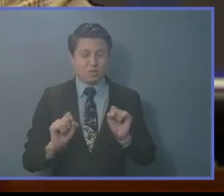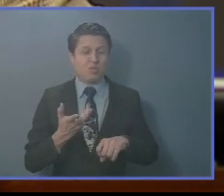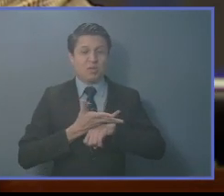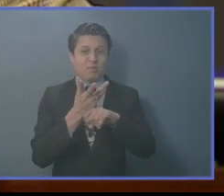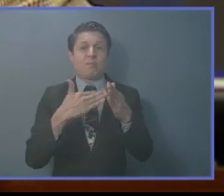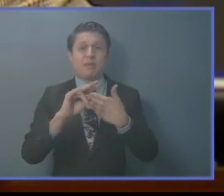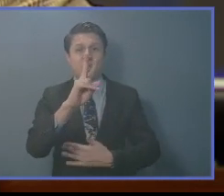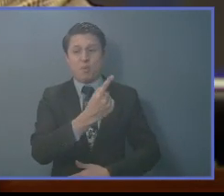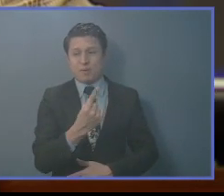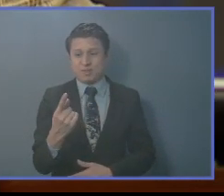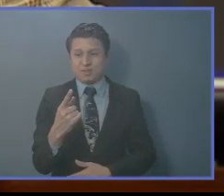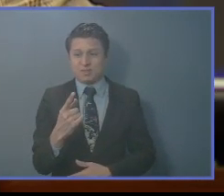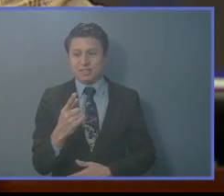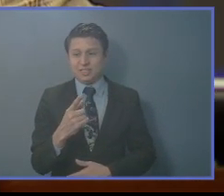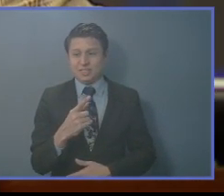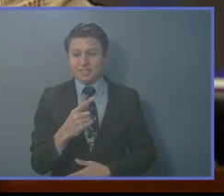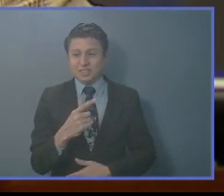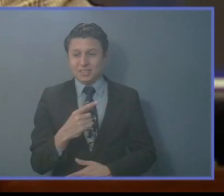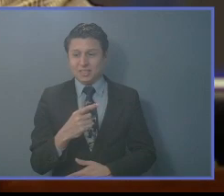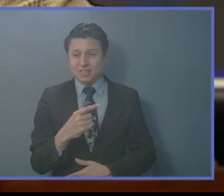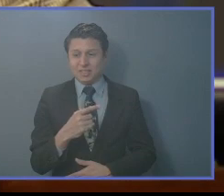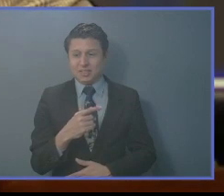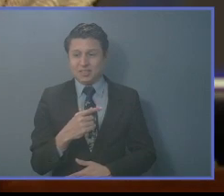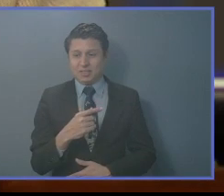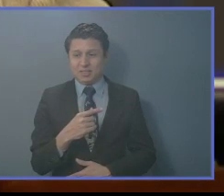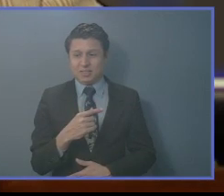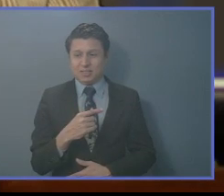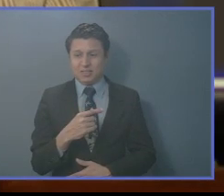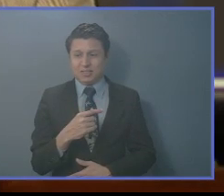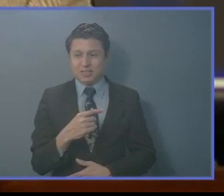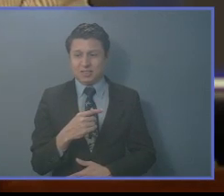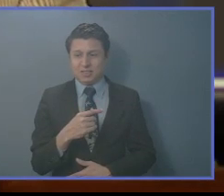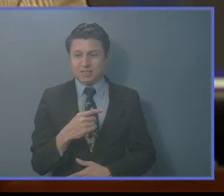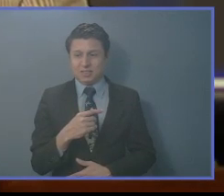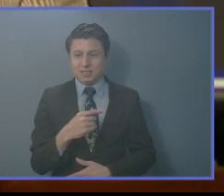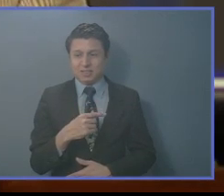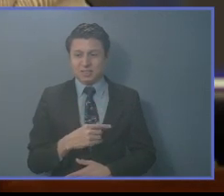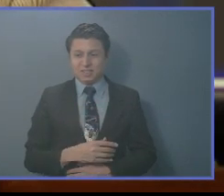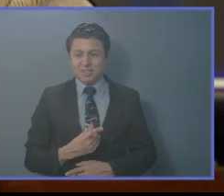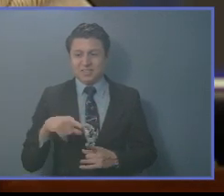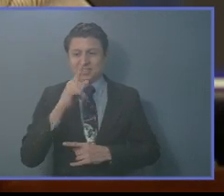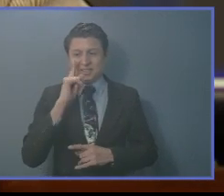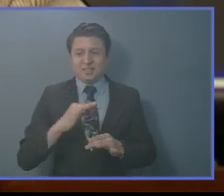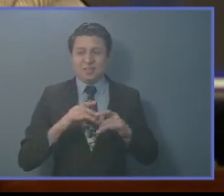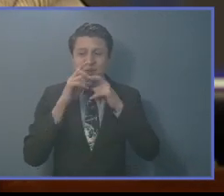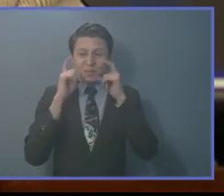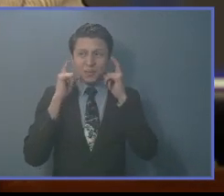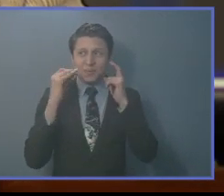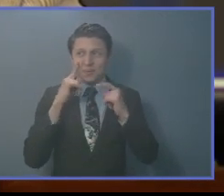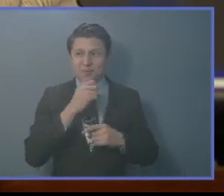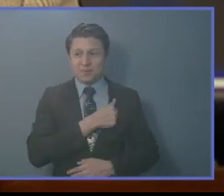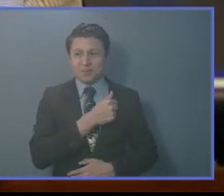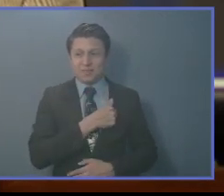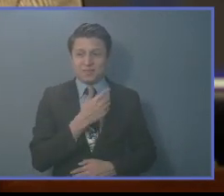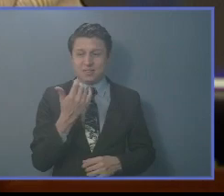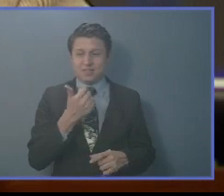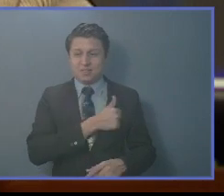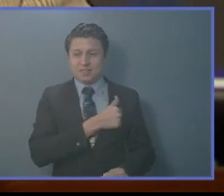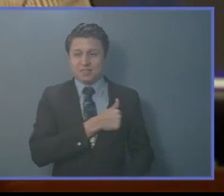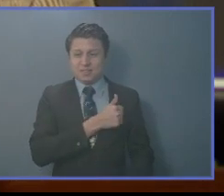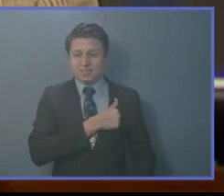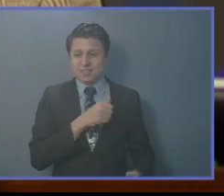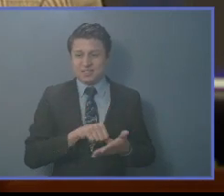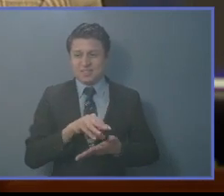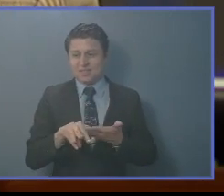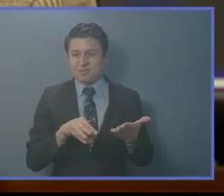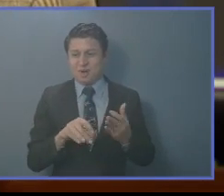2 personas y en estos casos es de uso obligatorio la mascarilla. Competencias municipales.